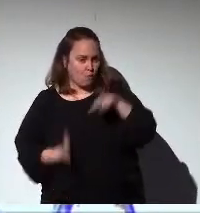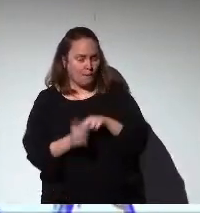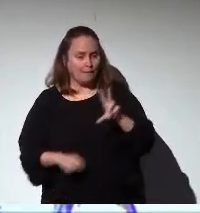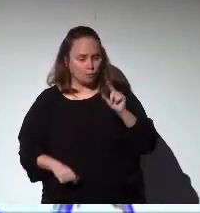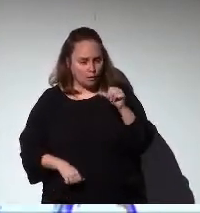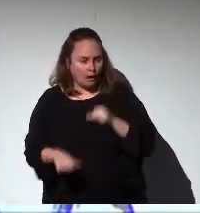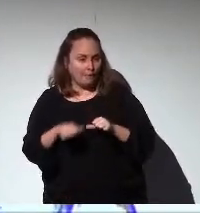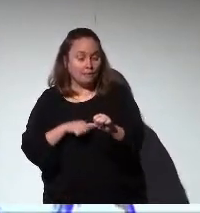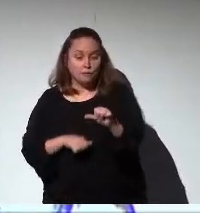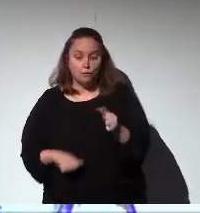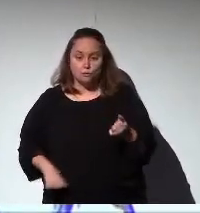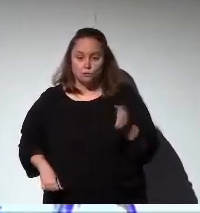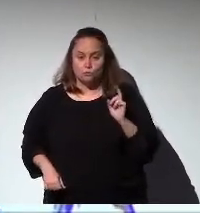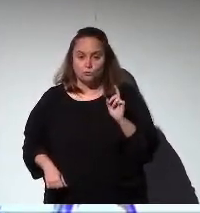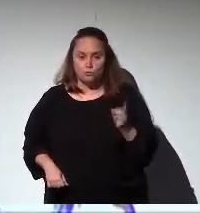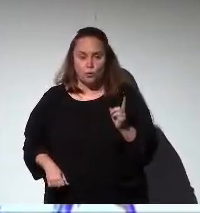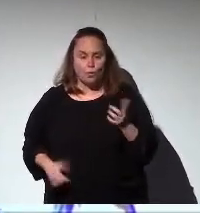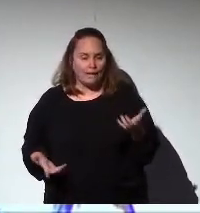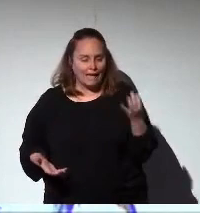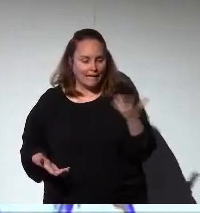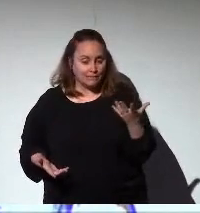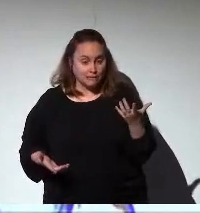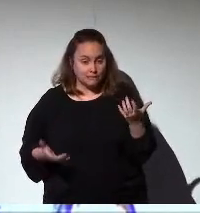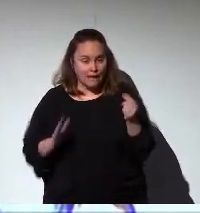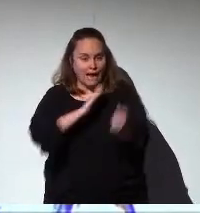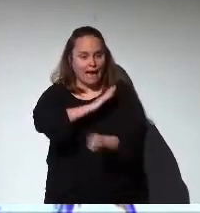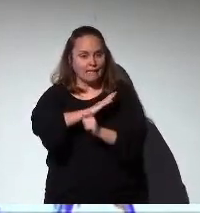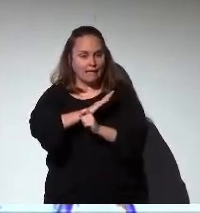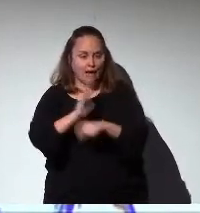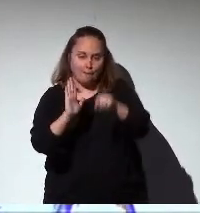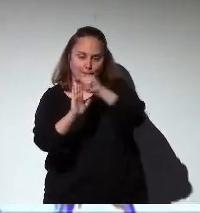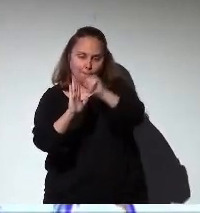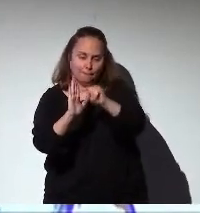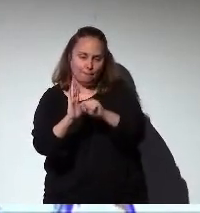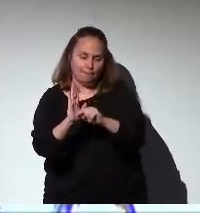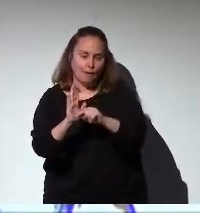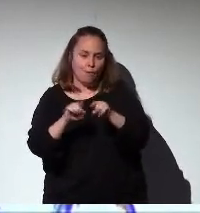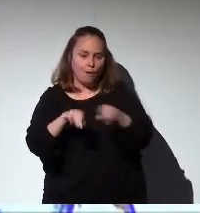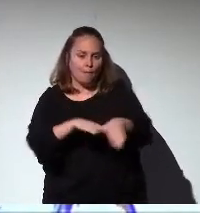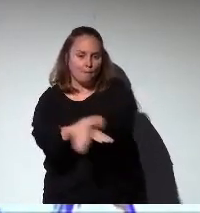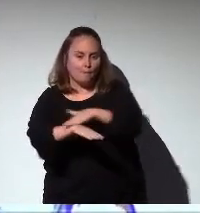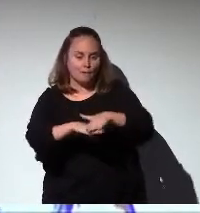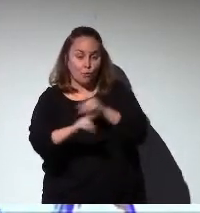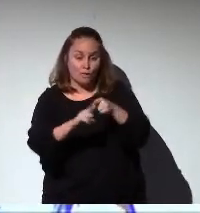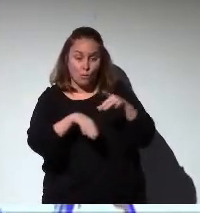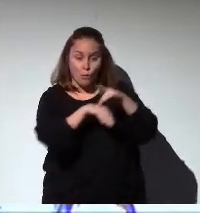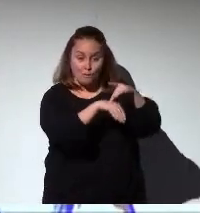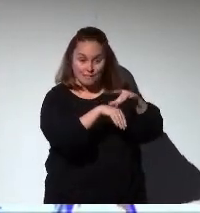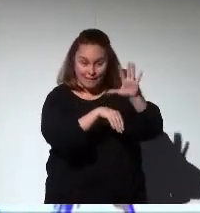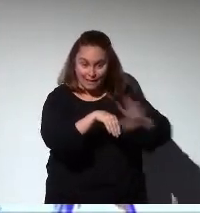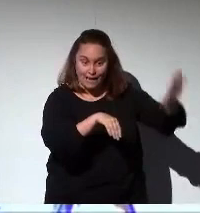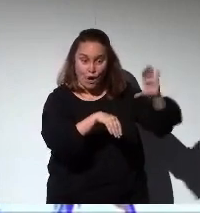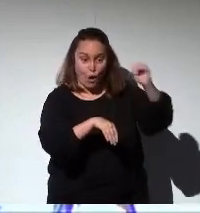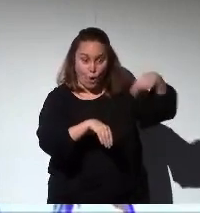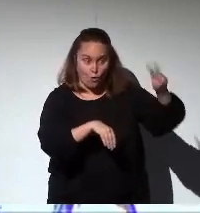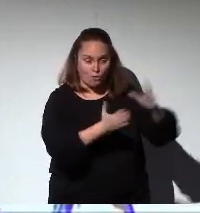más y nada menos, que un marco estratégico para poder llevar, digamos, esa agenda universal, esa agenda 2030, en